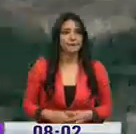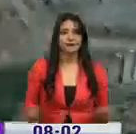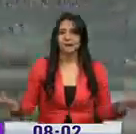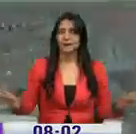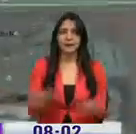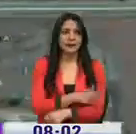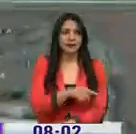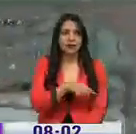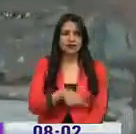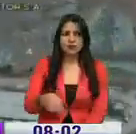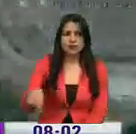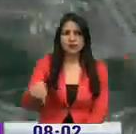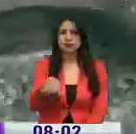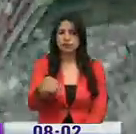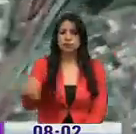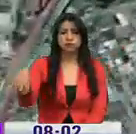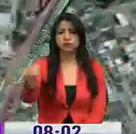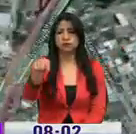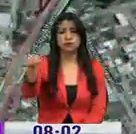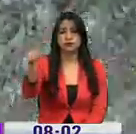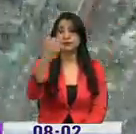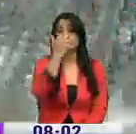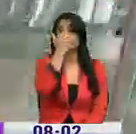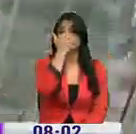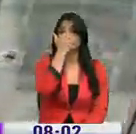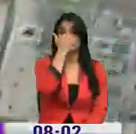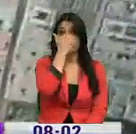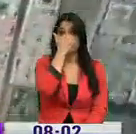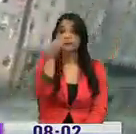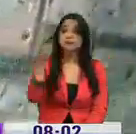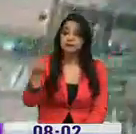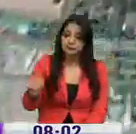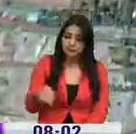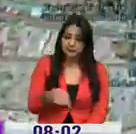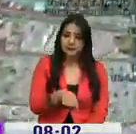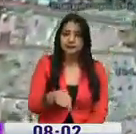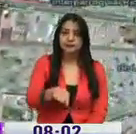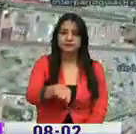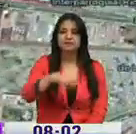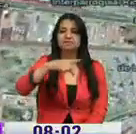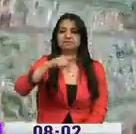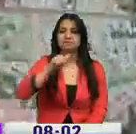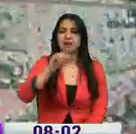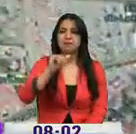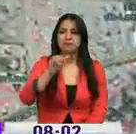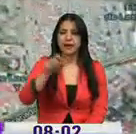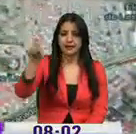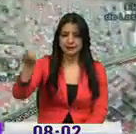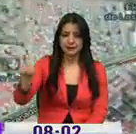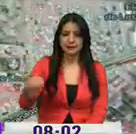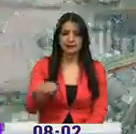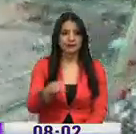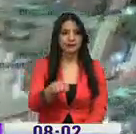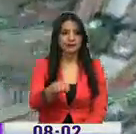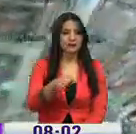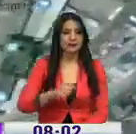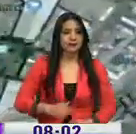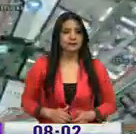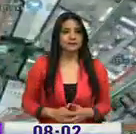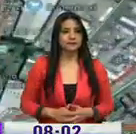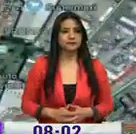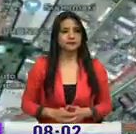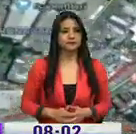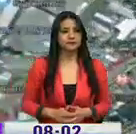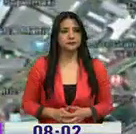totalmente congestionada, miren ustedes, sobre todo en su llegada. Bajemos un poquito más de Las Palmeras, vamos hacia, este